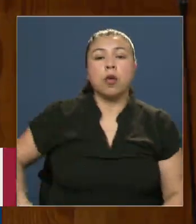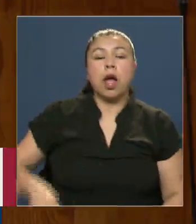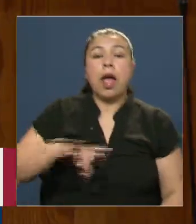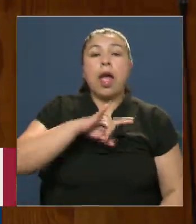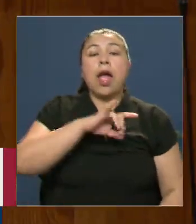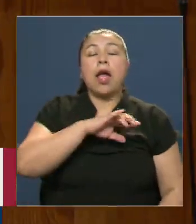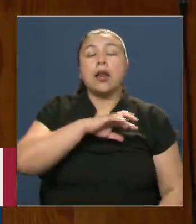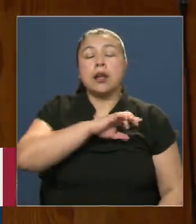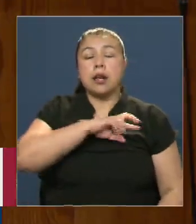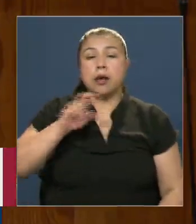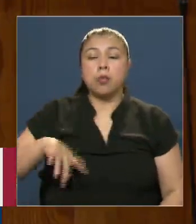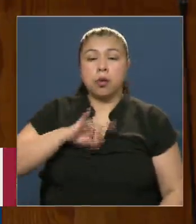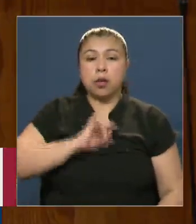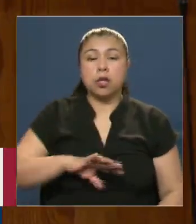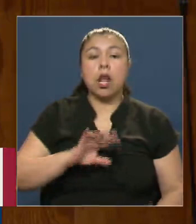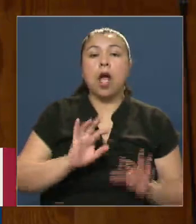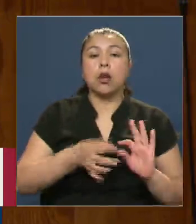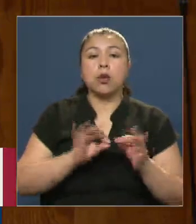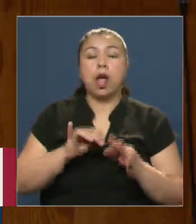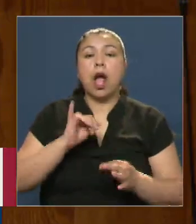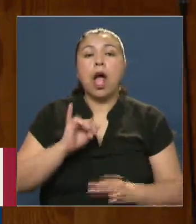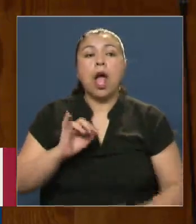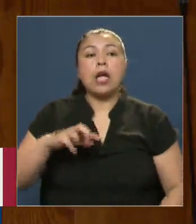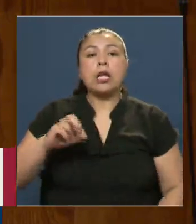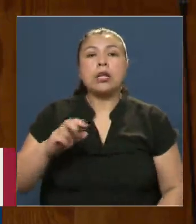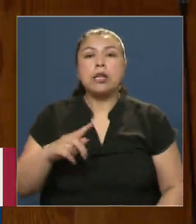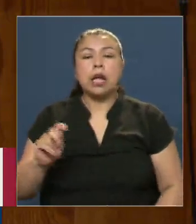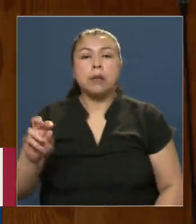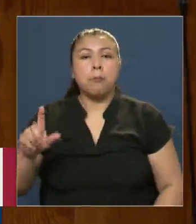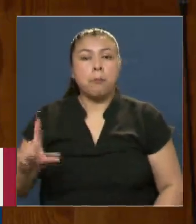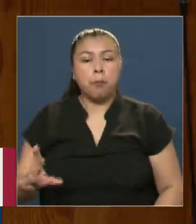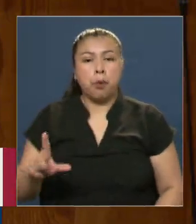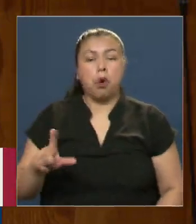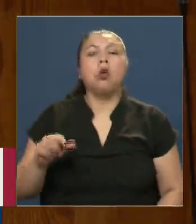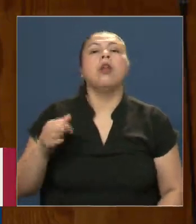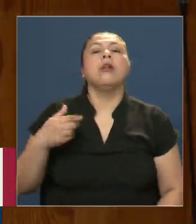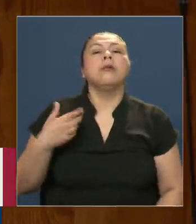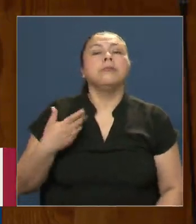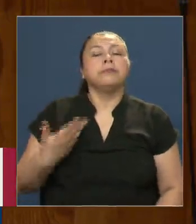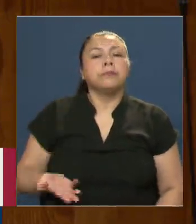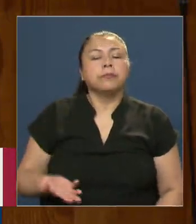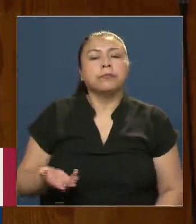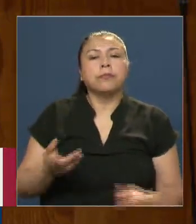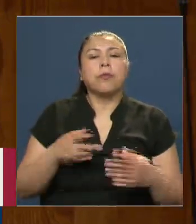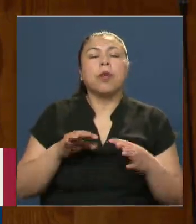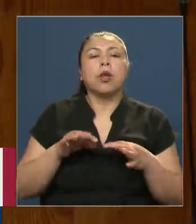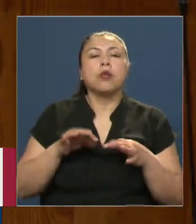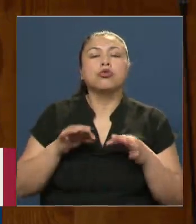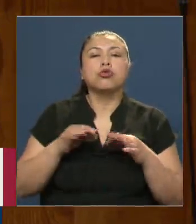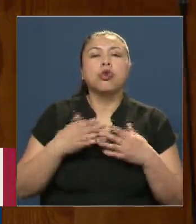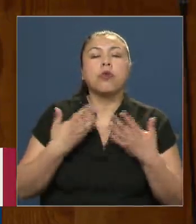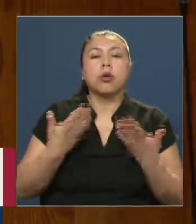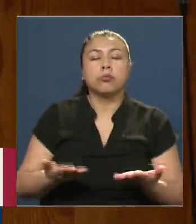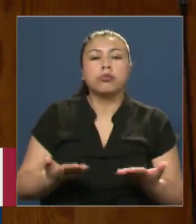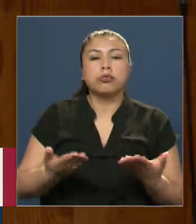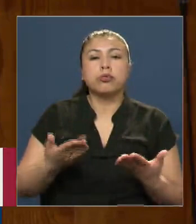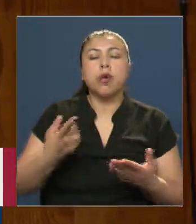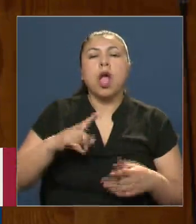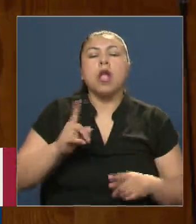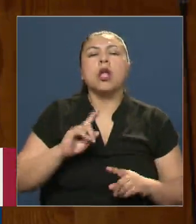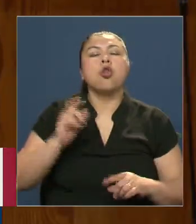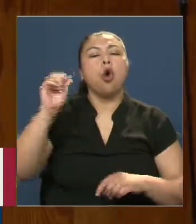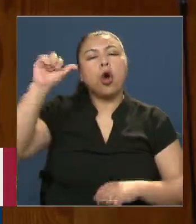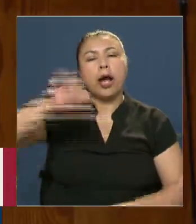República de Chile y la Organización Internacional de Policía Criminal, Interpol, sobre los privilegios e inmunidades